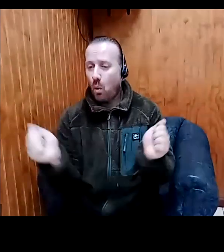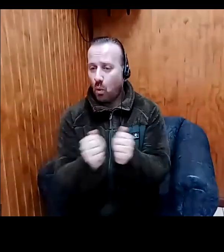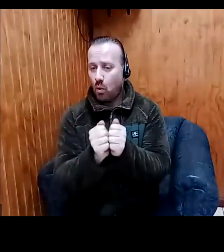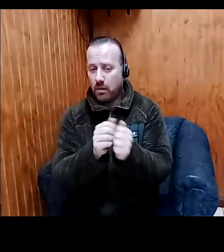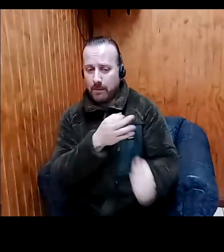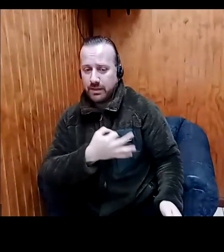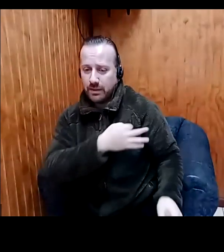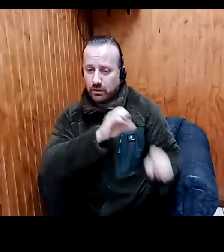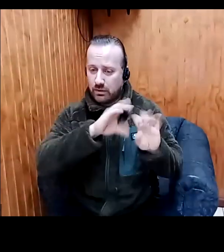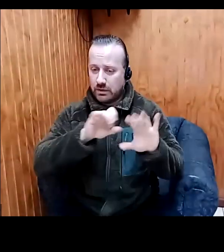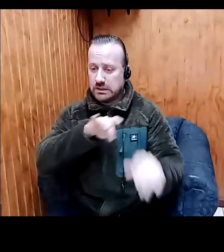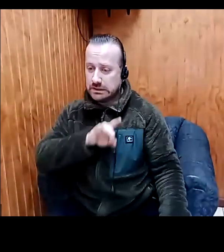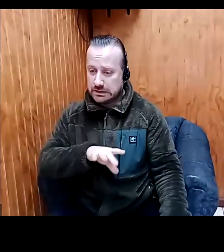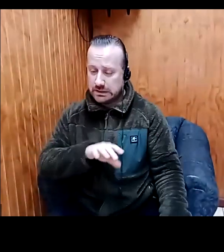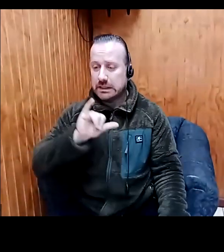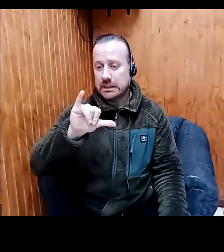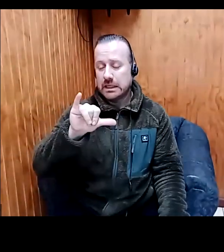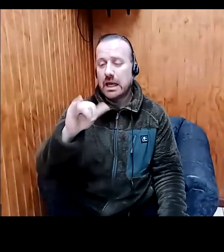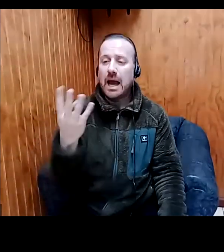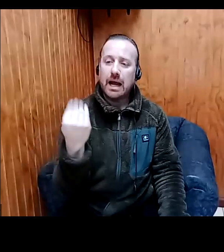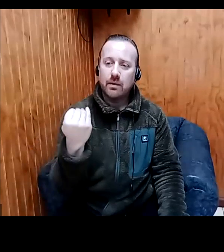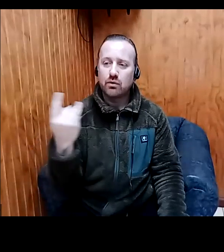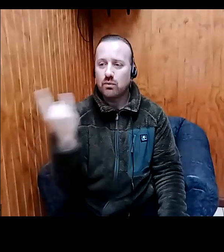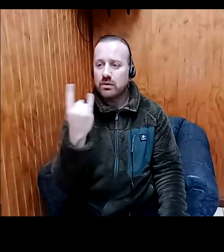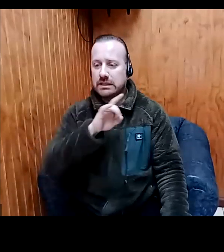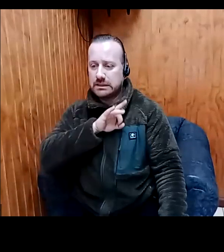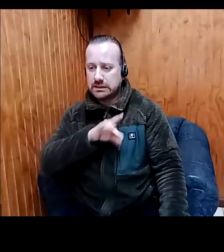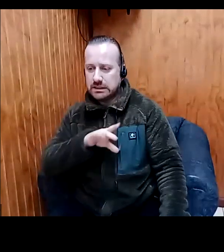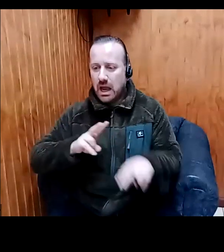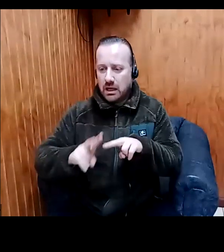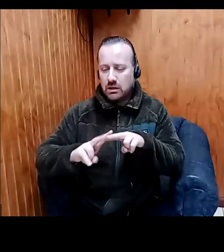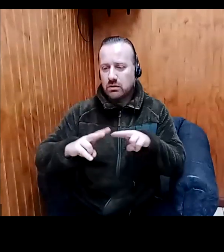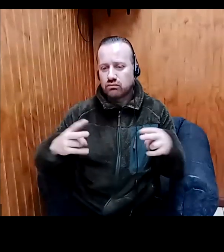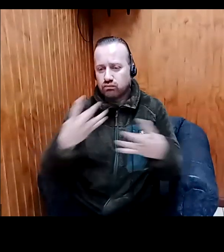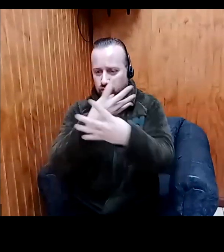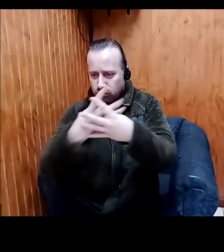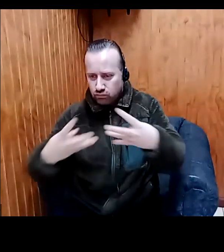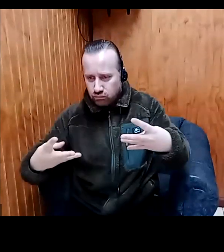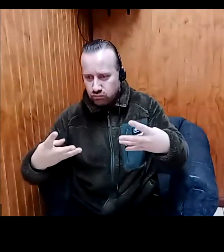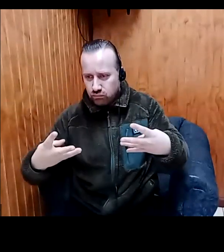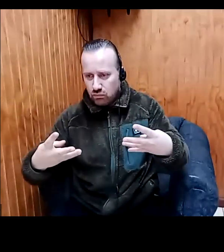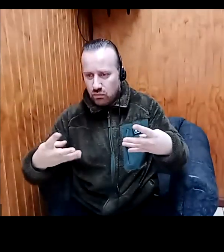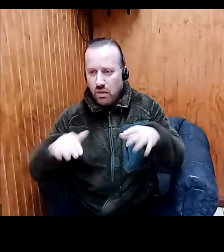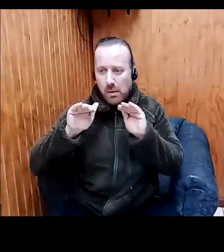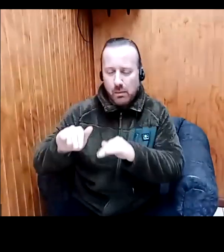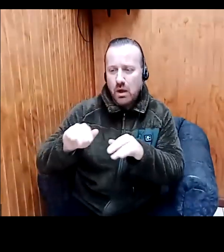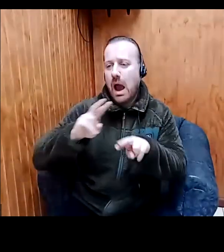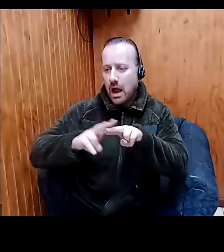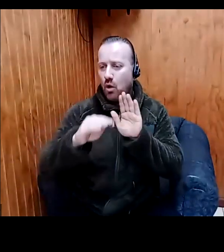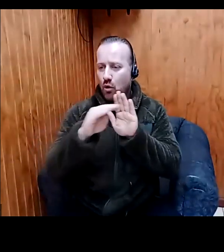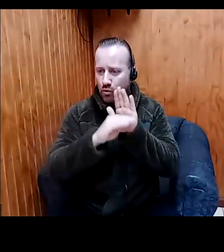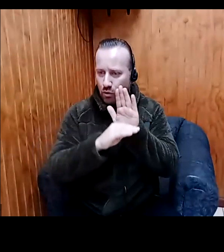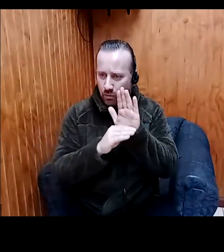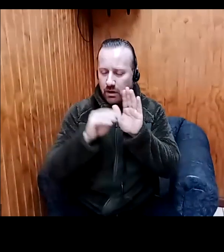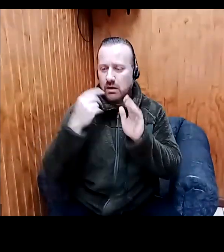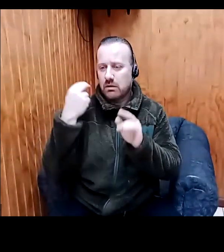Chile y 14 universidades chilenas que conforman una red con la cual implementamos el programa ISEC a nivel nacional desde